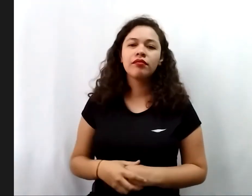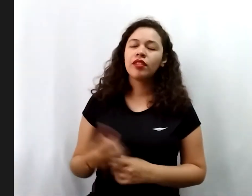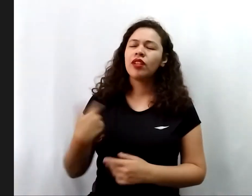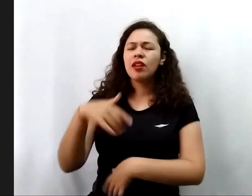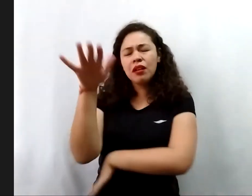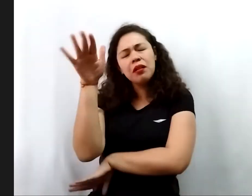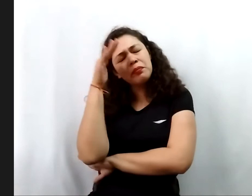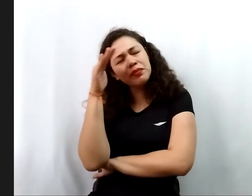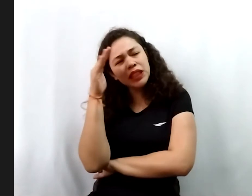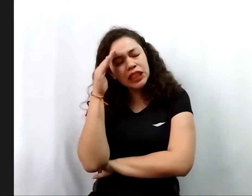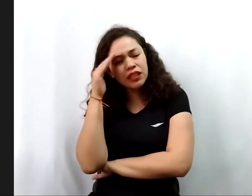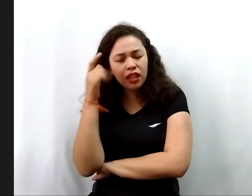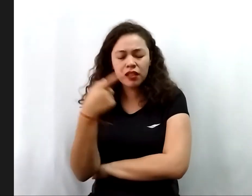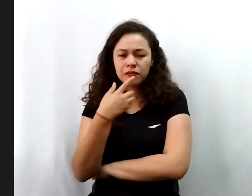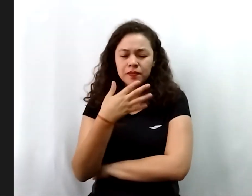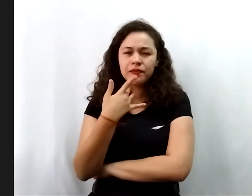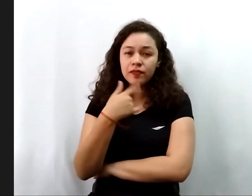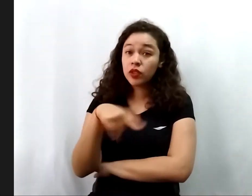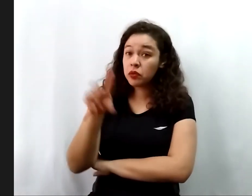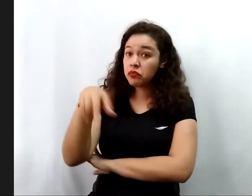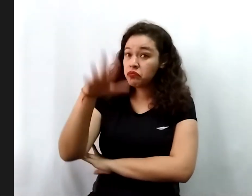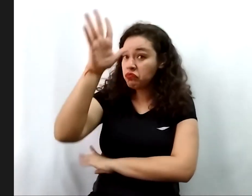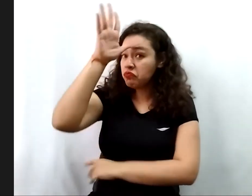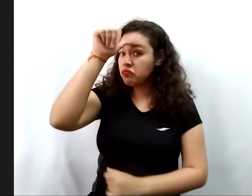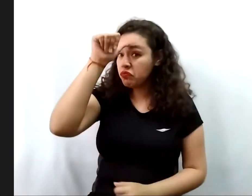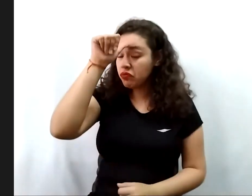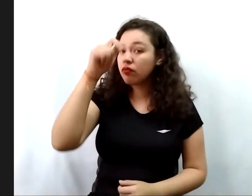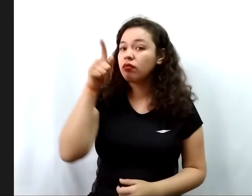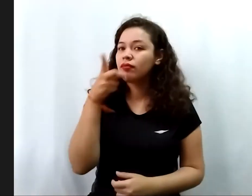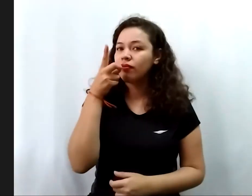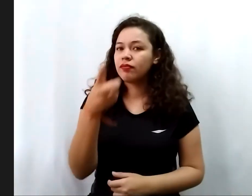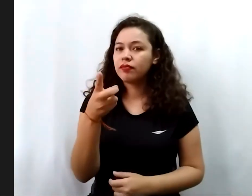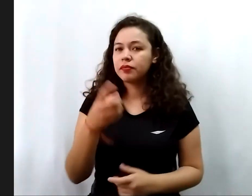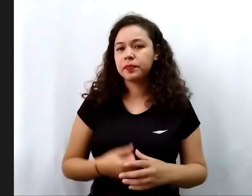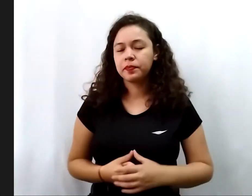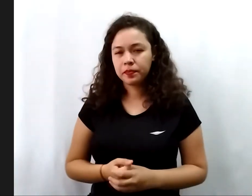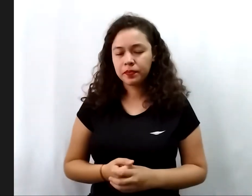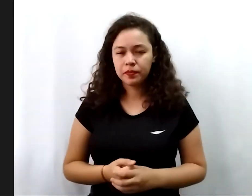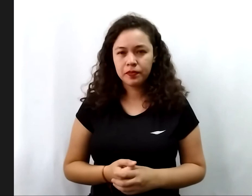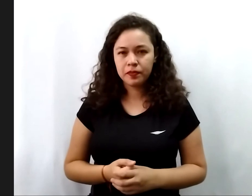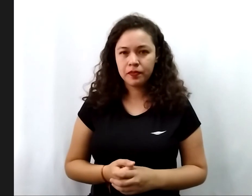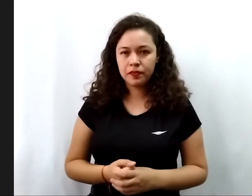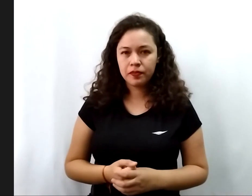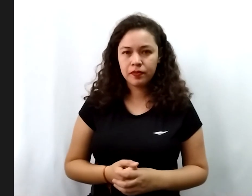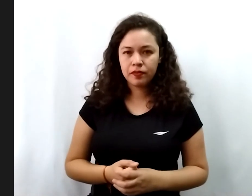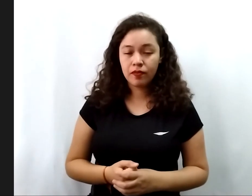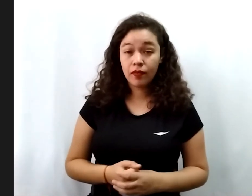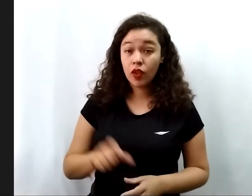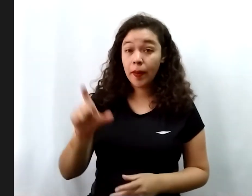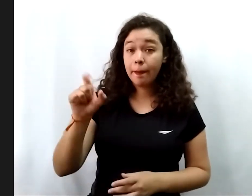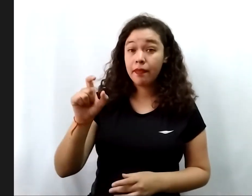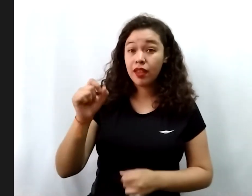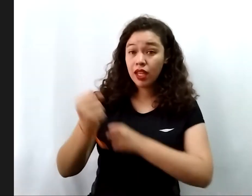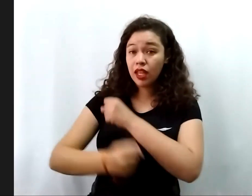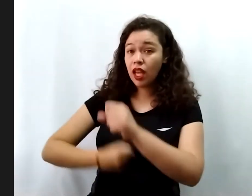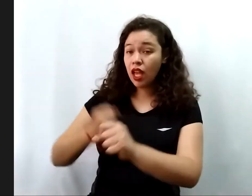reflexionaba en que, y estoy totalmente de acuerdo en lo que acaba de mencionar. Yo llevo 20 años en